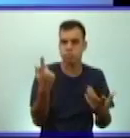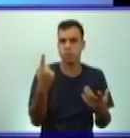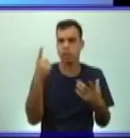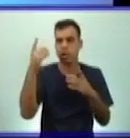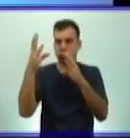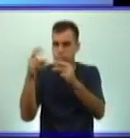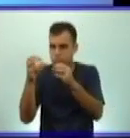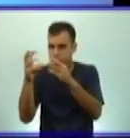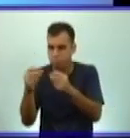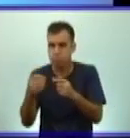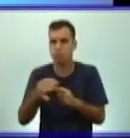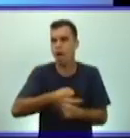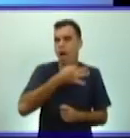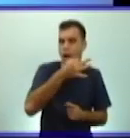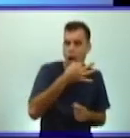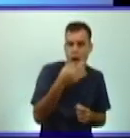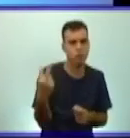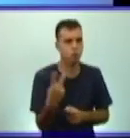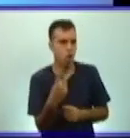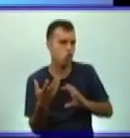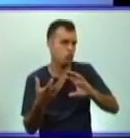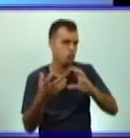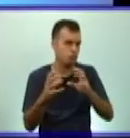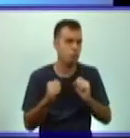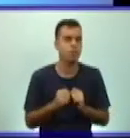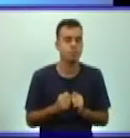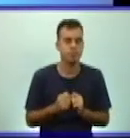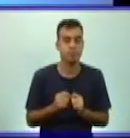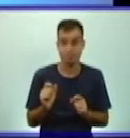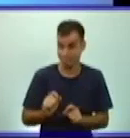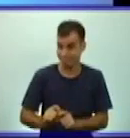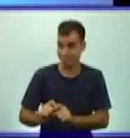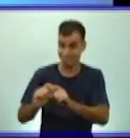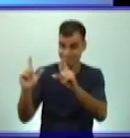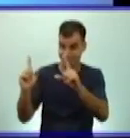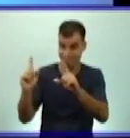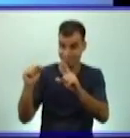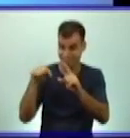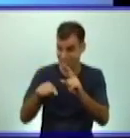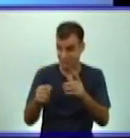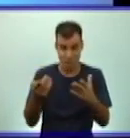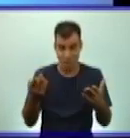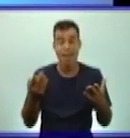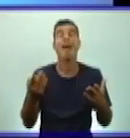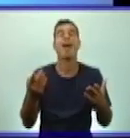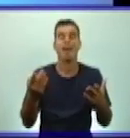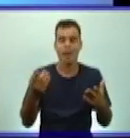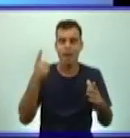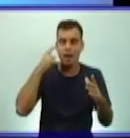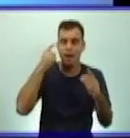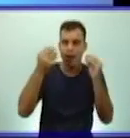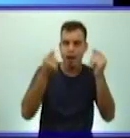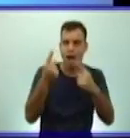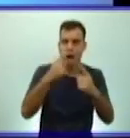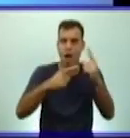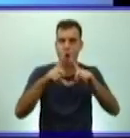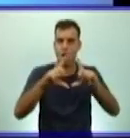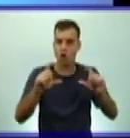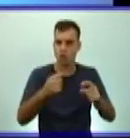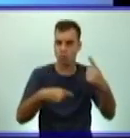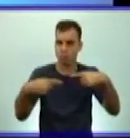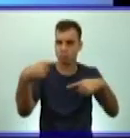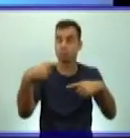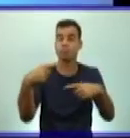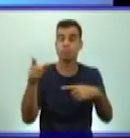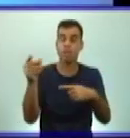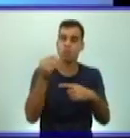desde el punto de vista cuantitativo. En la próxima o en las próximas diapositivas vamos a estar analizando algunos de los conceptos fundamentales que también nos